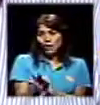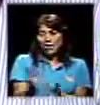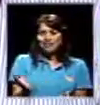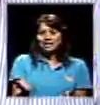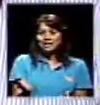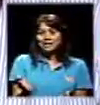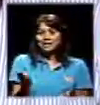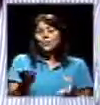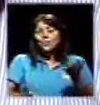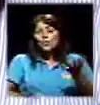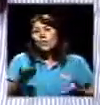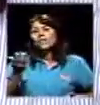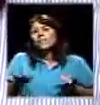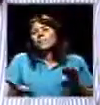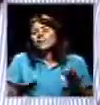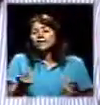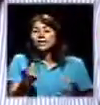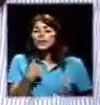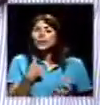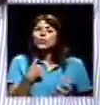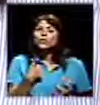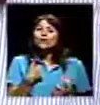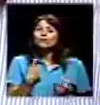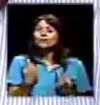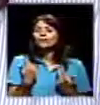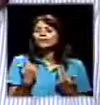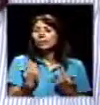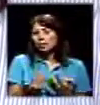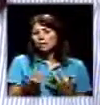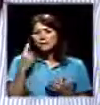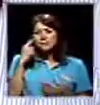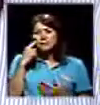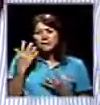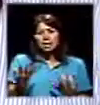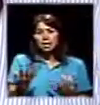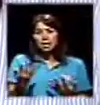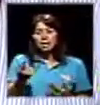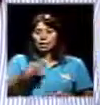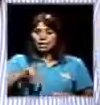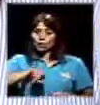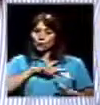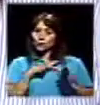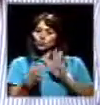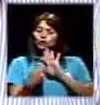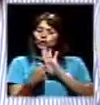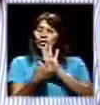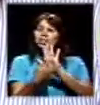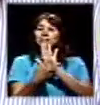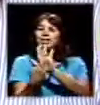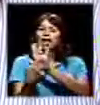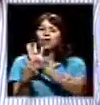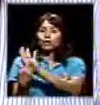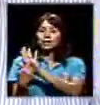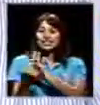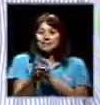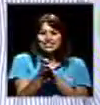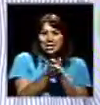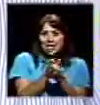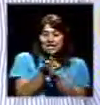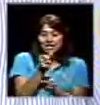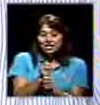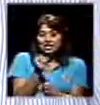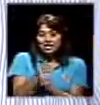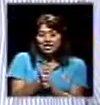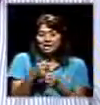probablemente uno esperaría que nuestros indicadores de eficiencia en salud fueran muy, muy bajos.